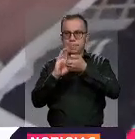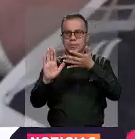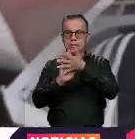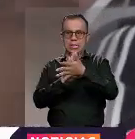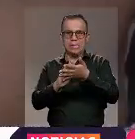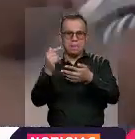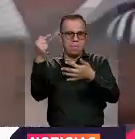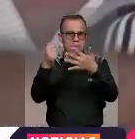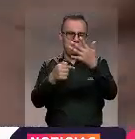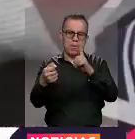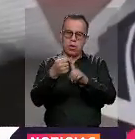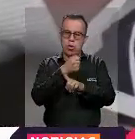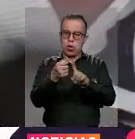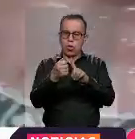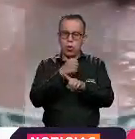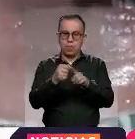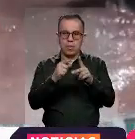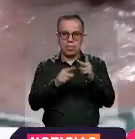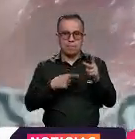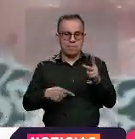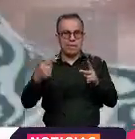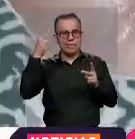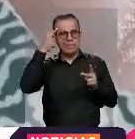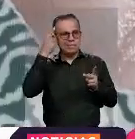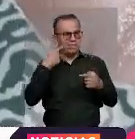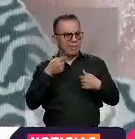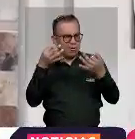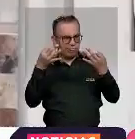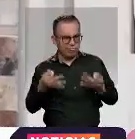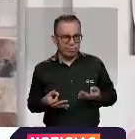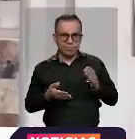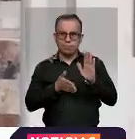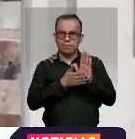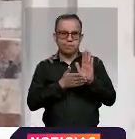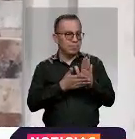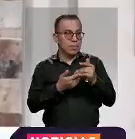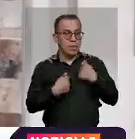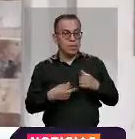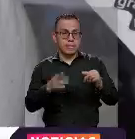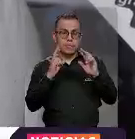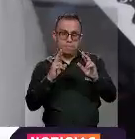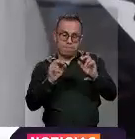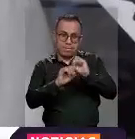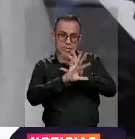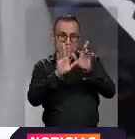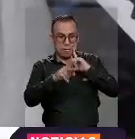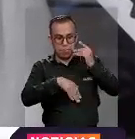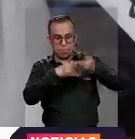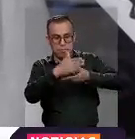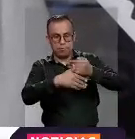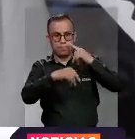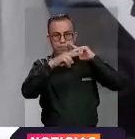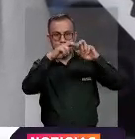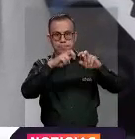presentaba múltiples golpes y las razones de los mismos no estaban justificadas, por lo que esperan celeridad en la investigación.